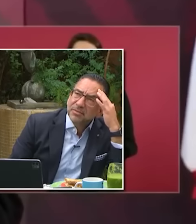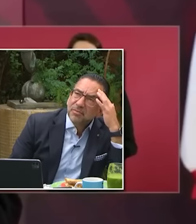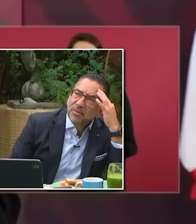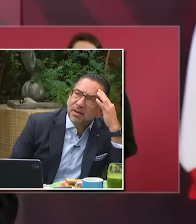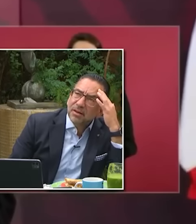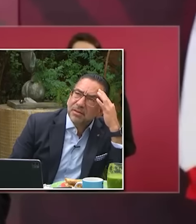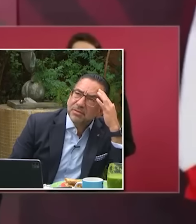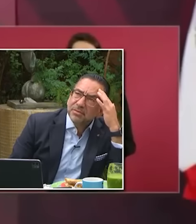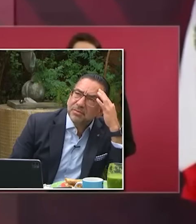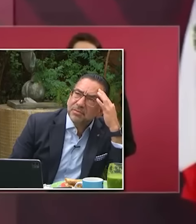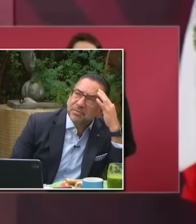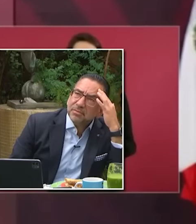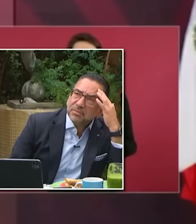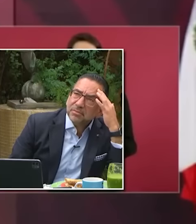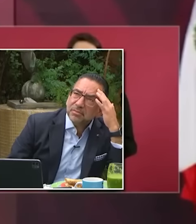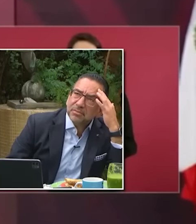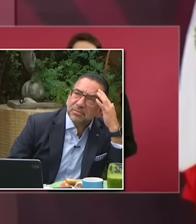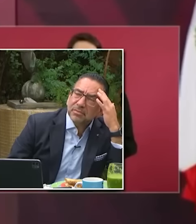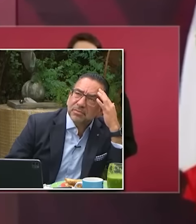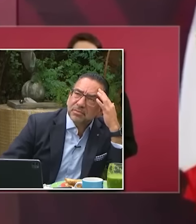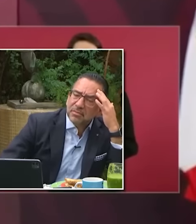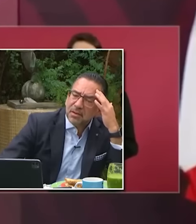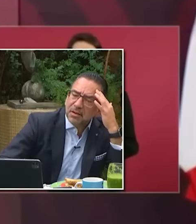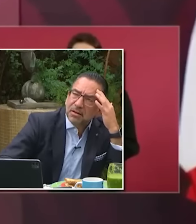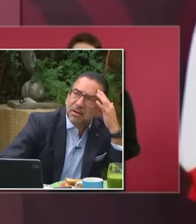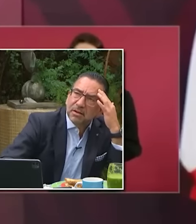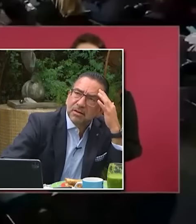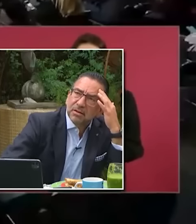este no pero eso es otra cosa